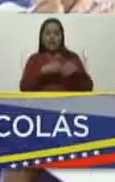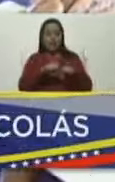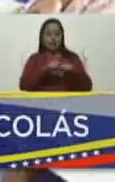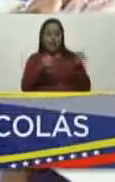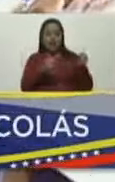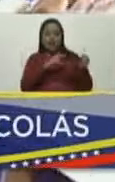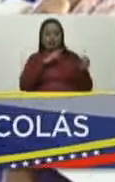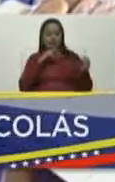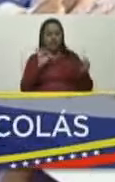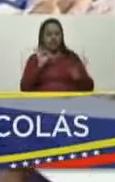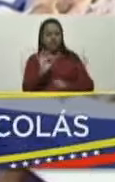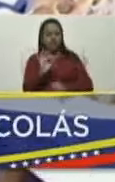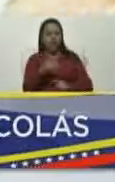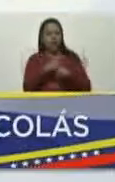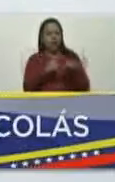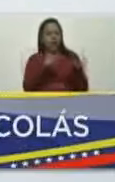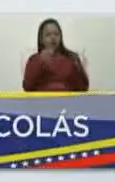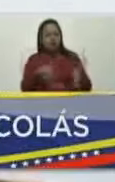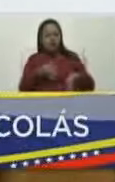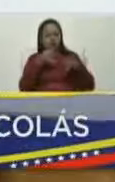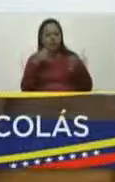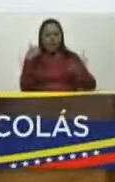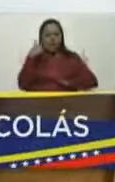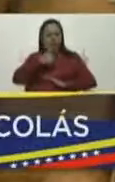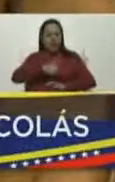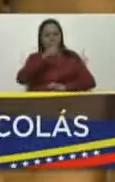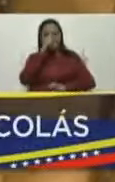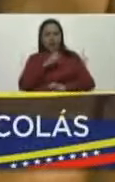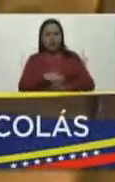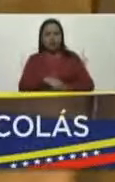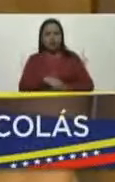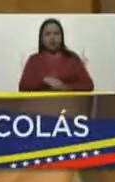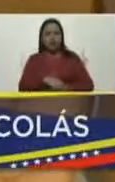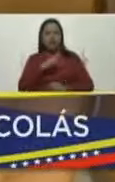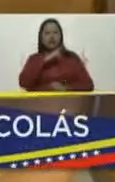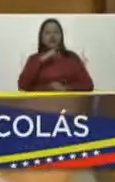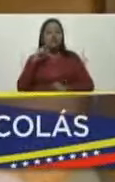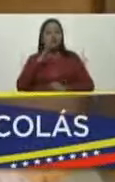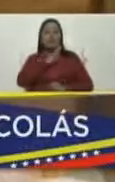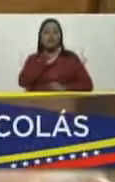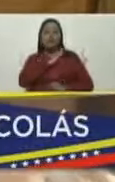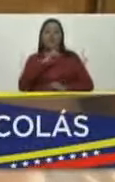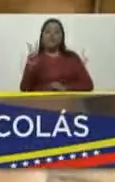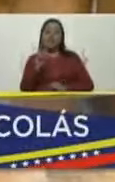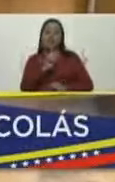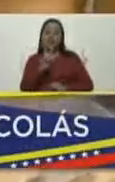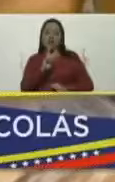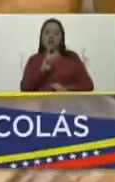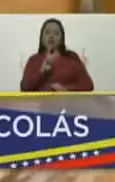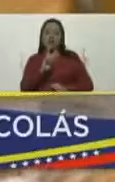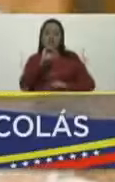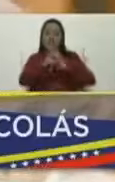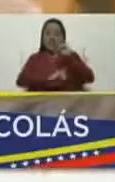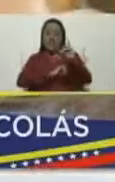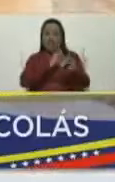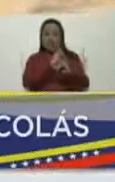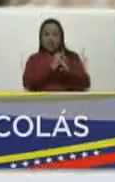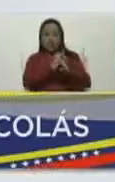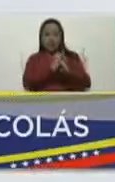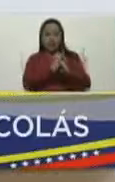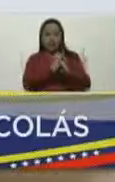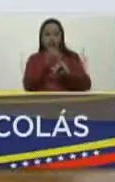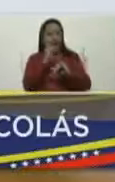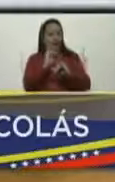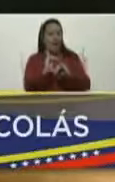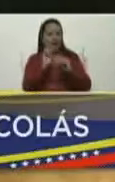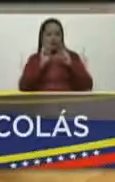máxima calidad, pero siempre, toda la vida. Y la dulcería nuestra, criolla internacional, es